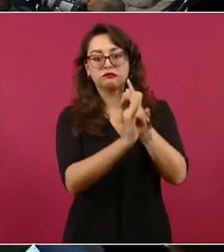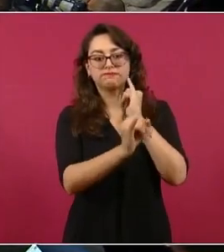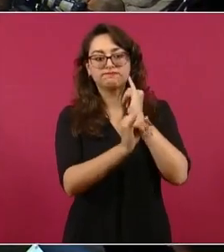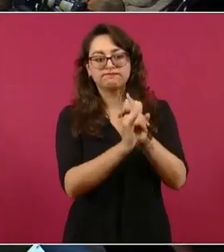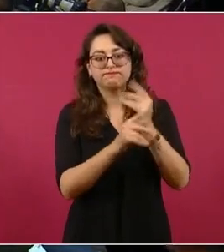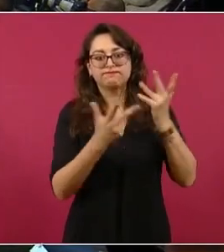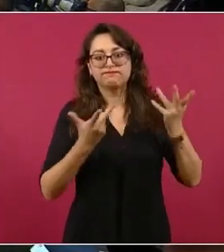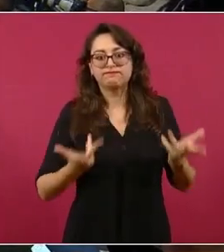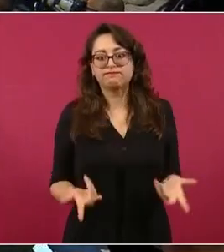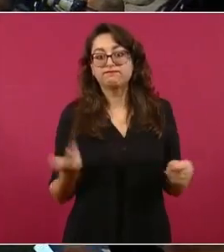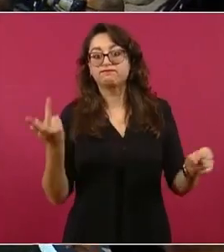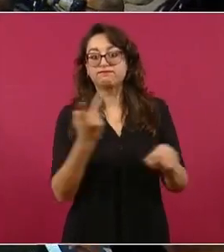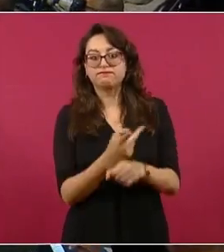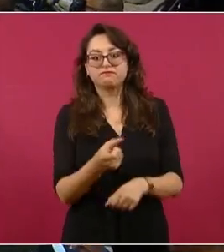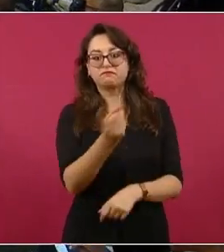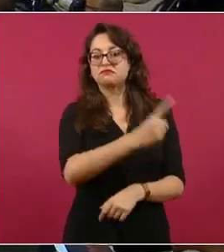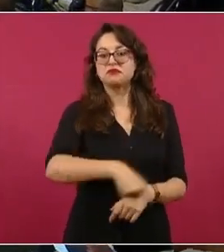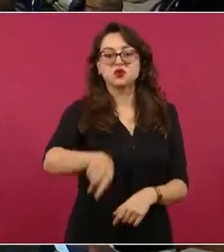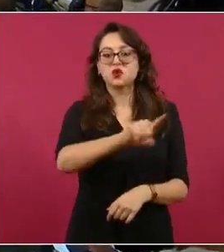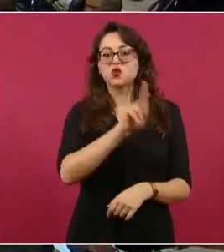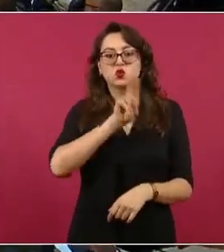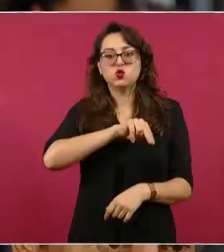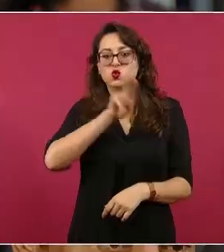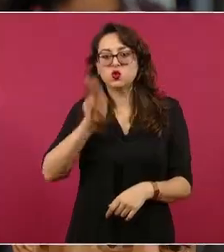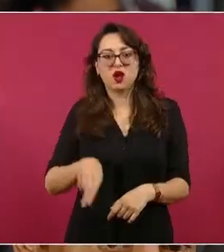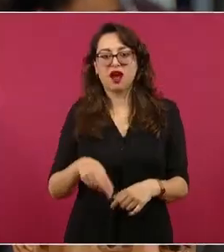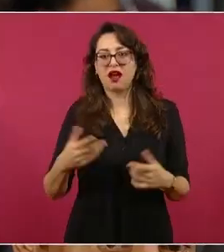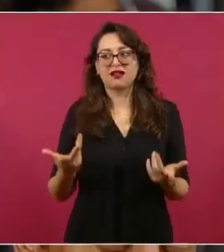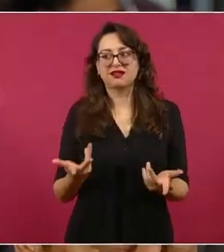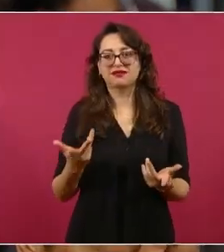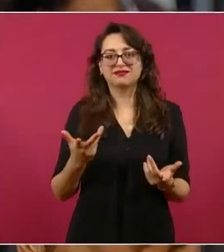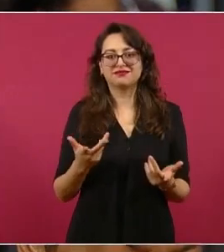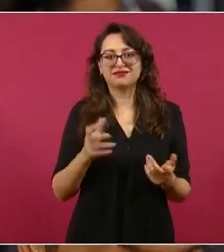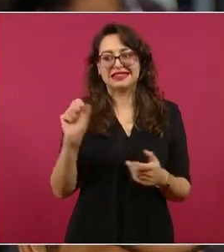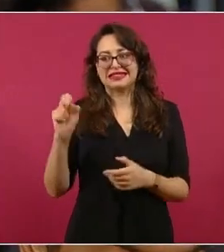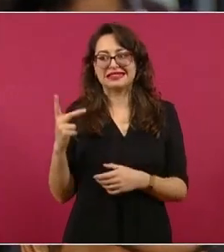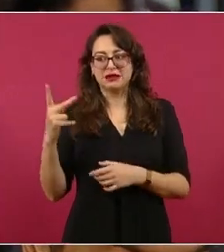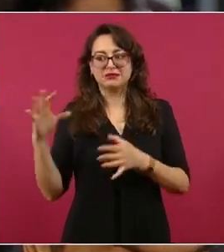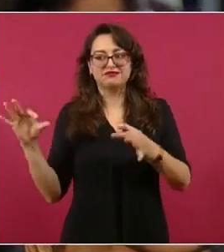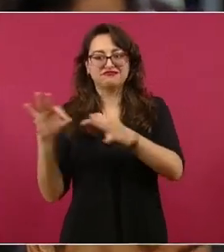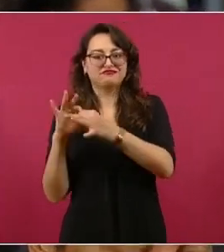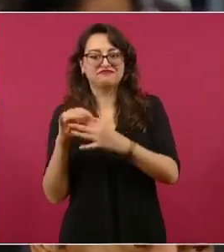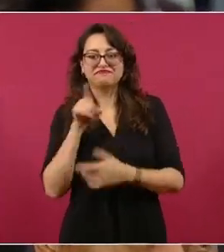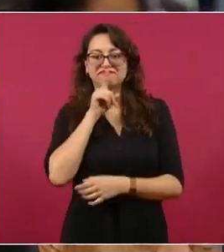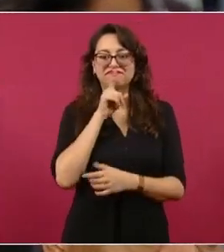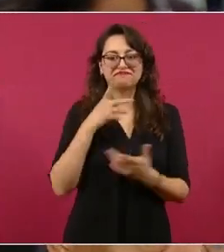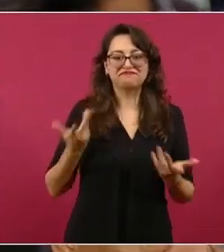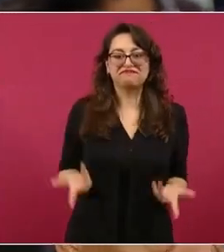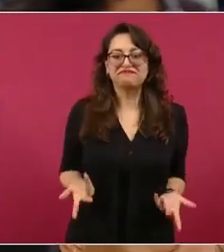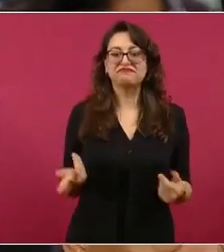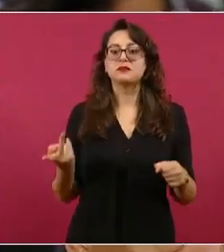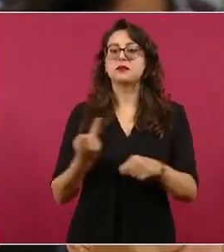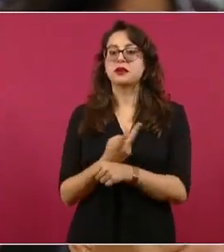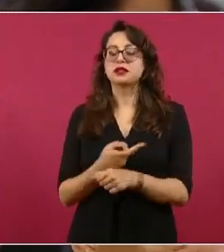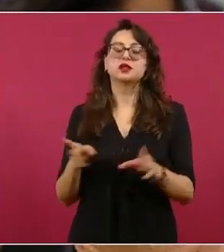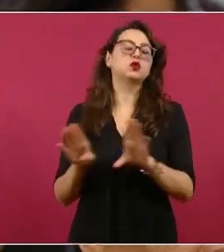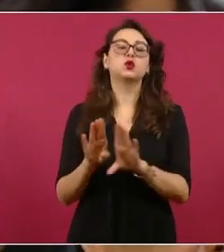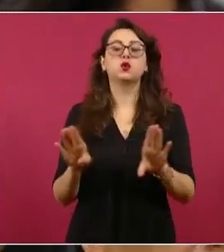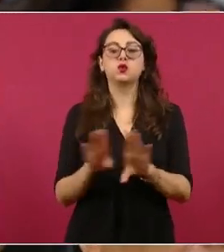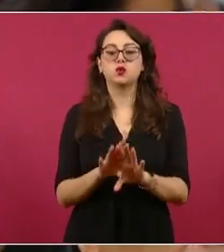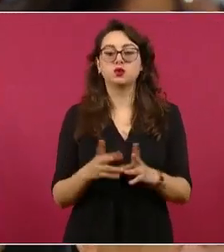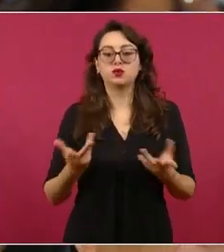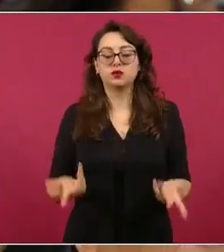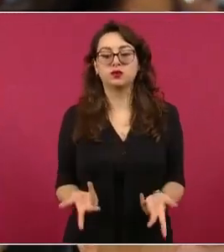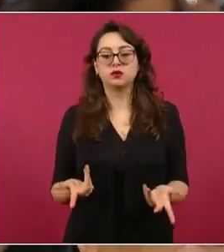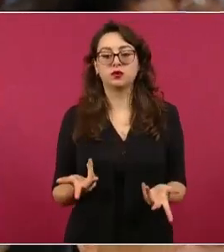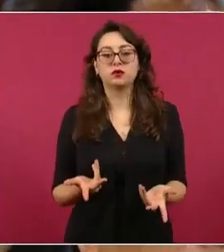mis preguntas. Otra de mis preguntas en torno a este esquema es que en varios subsistemas de media superior no se